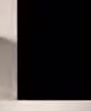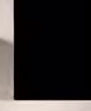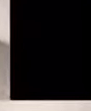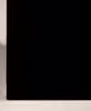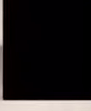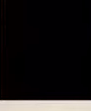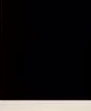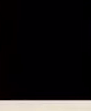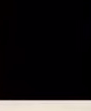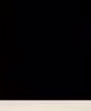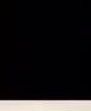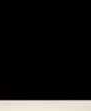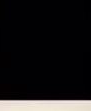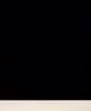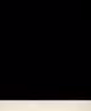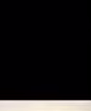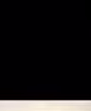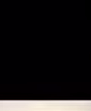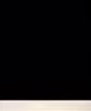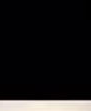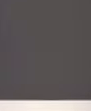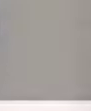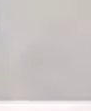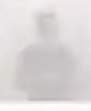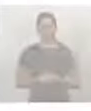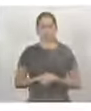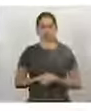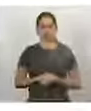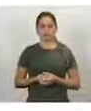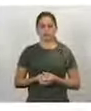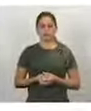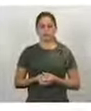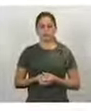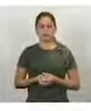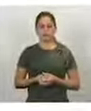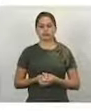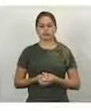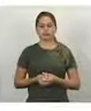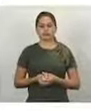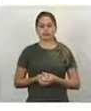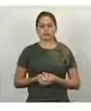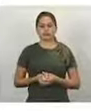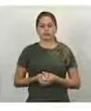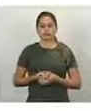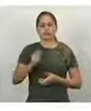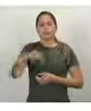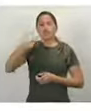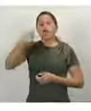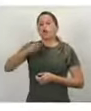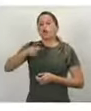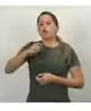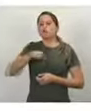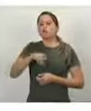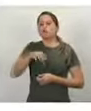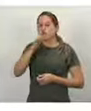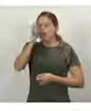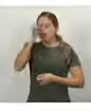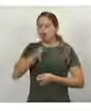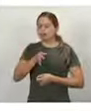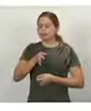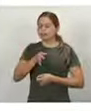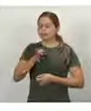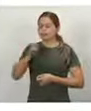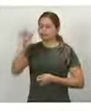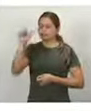XX y clásico de la historiografía cubana. El juicio fue un verdadero